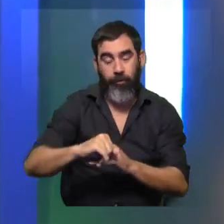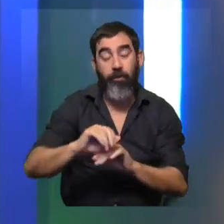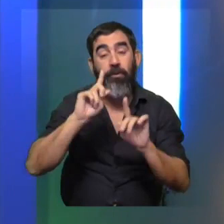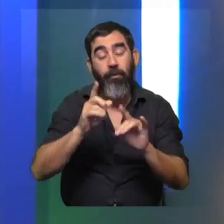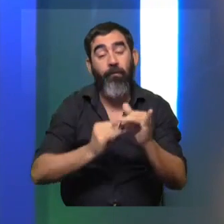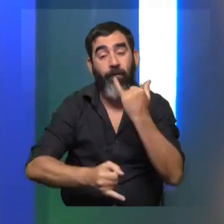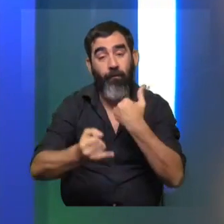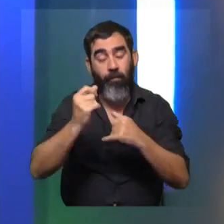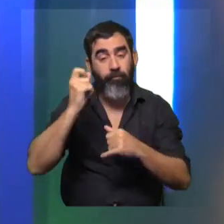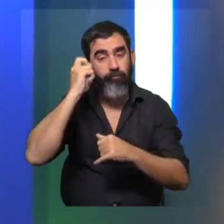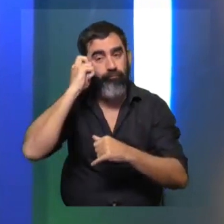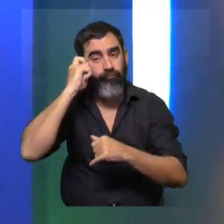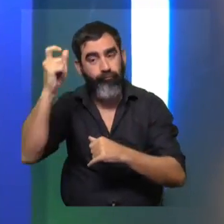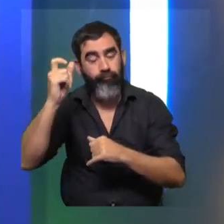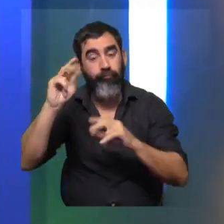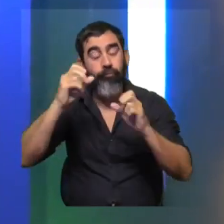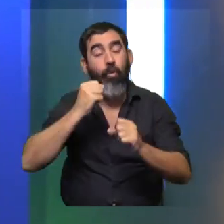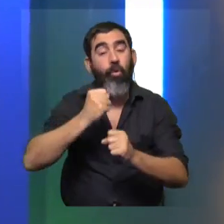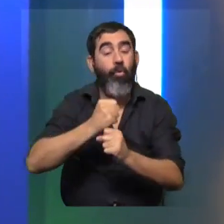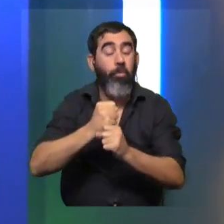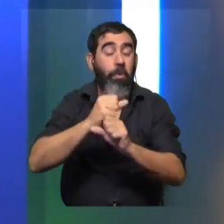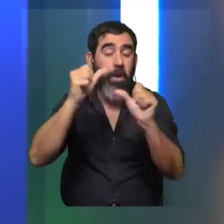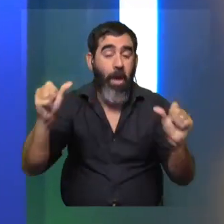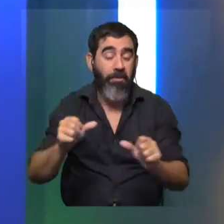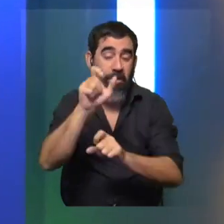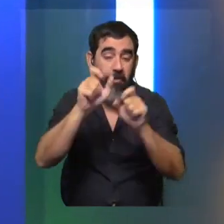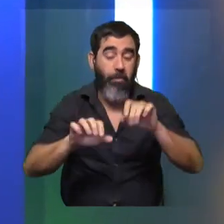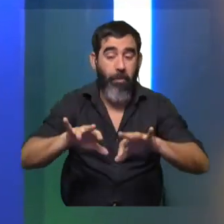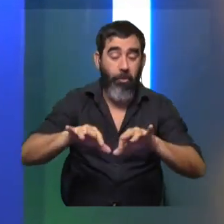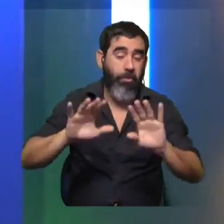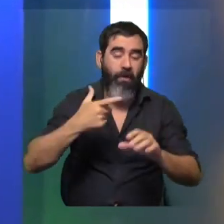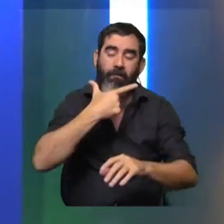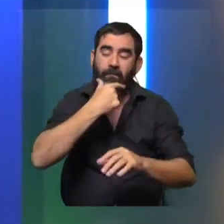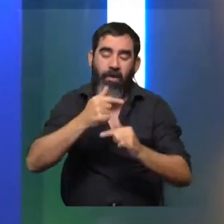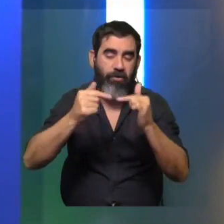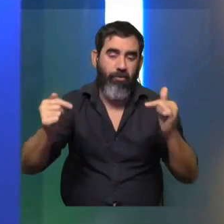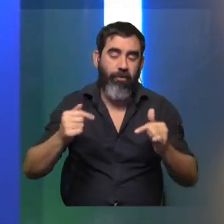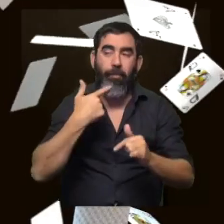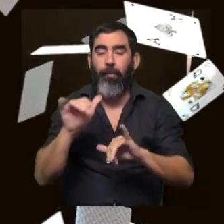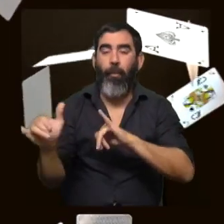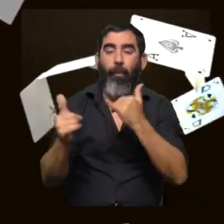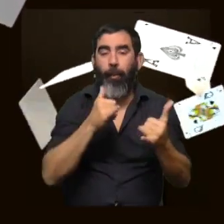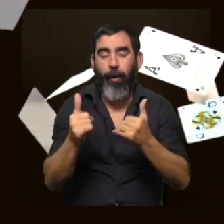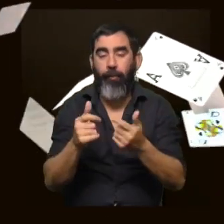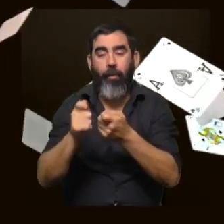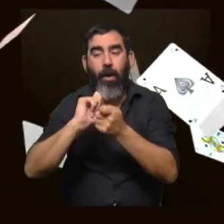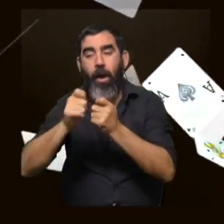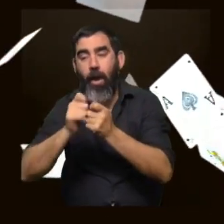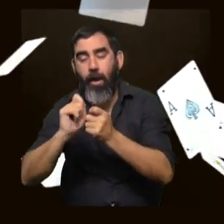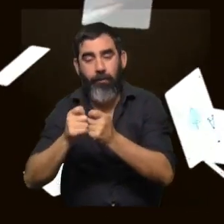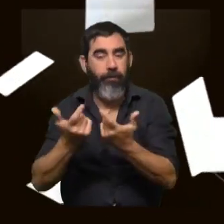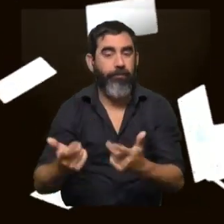de cognición que tienen que ver con tareas que las personas hacían en una computadora, tareas muy simples, tipo juegos de cartas, donde